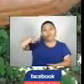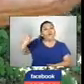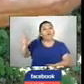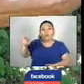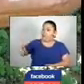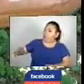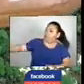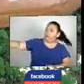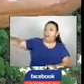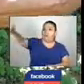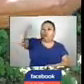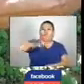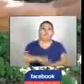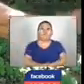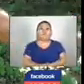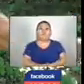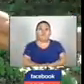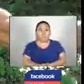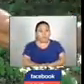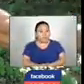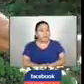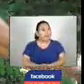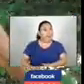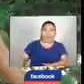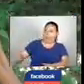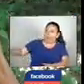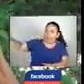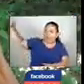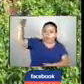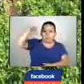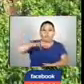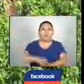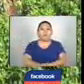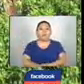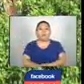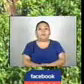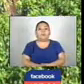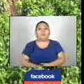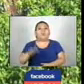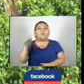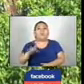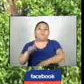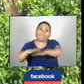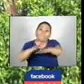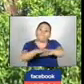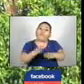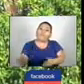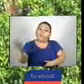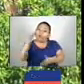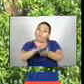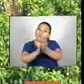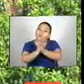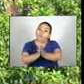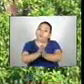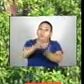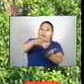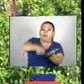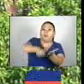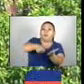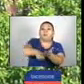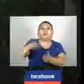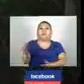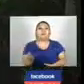tenemos salida. Pero es más lejos para ustedes. Es más lejos, sí, está más lejos. Hoy hacen el llamado nuevamente a la nueva